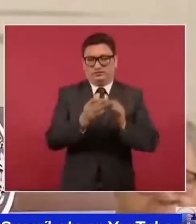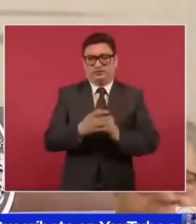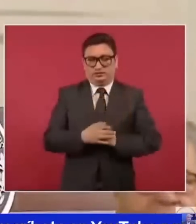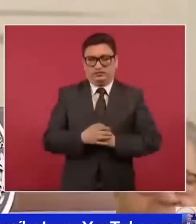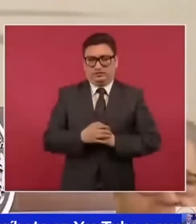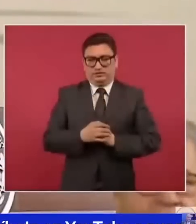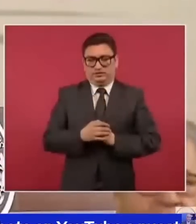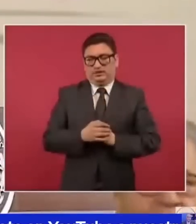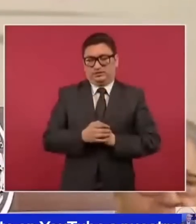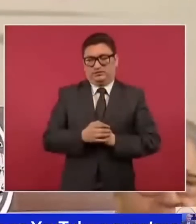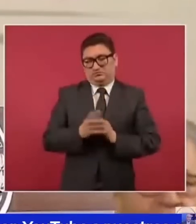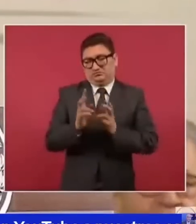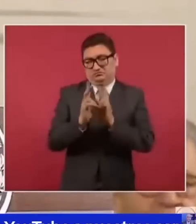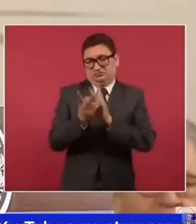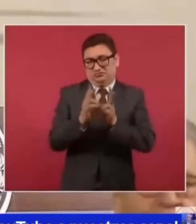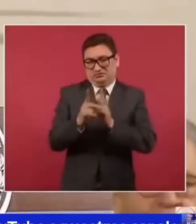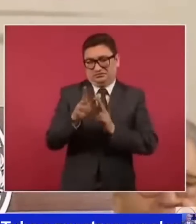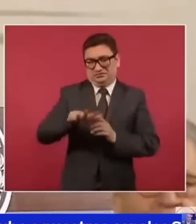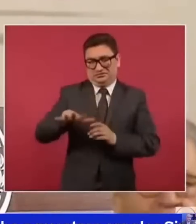éramos vecinos.